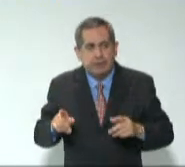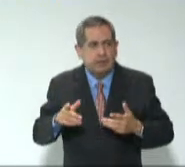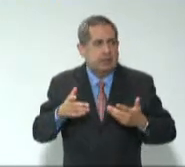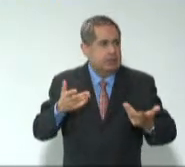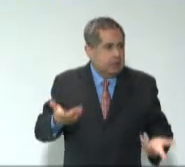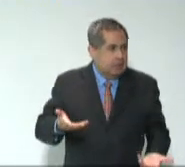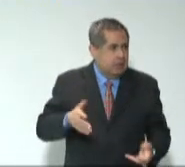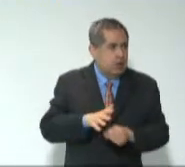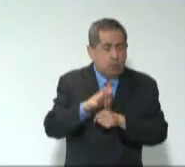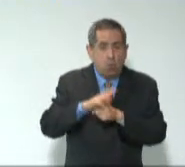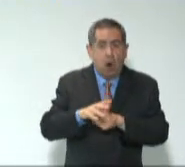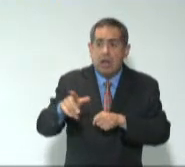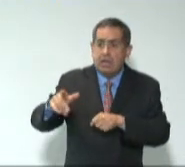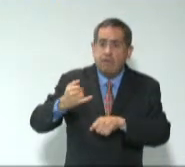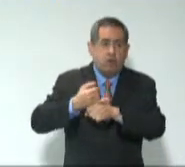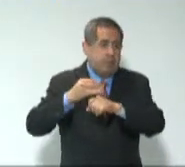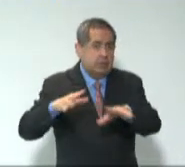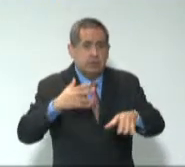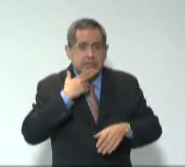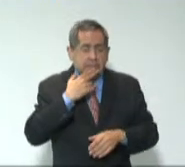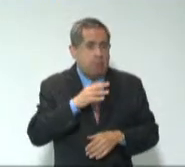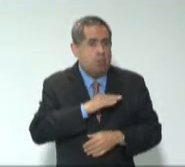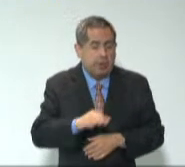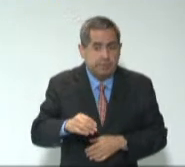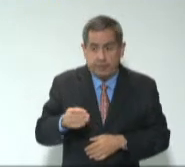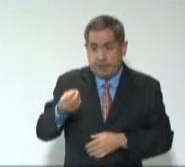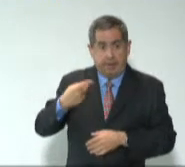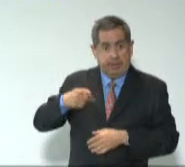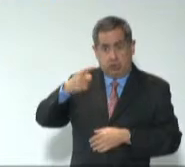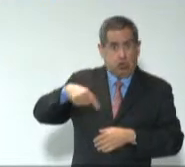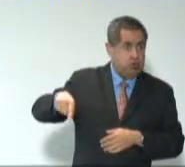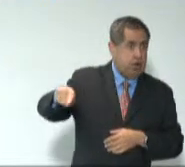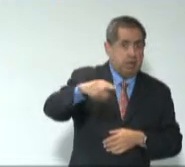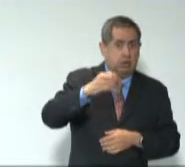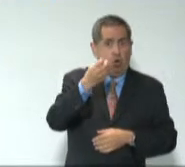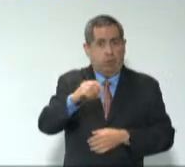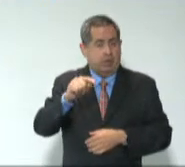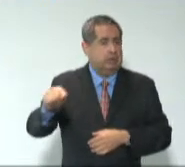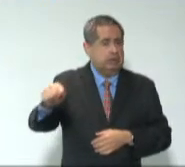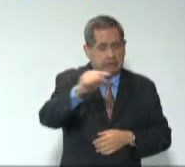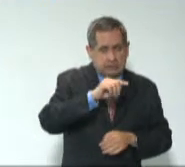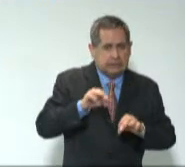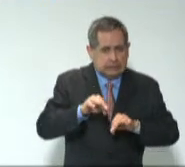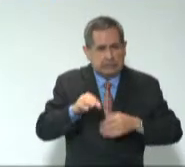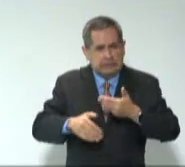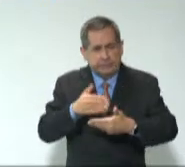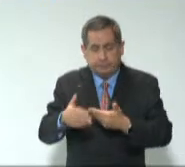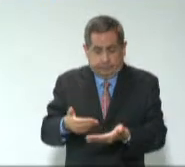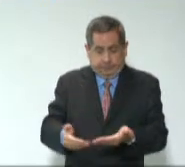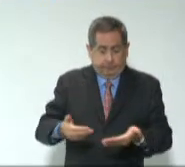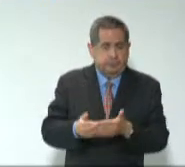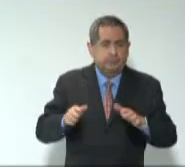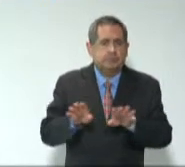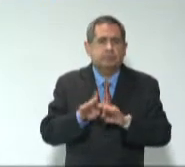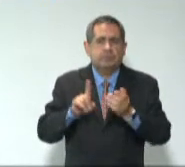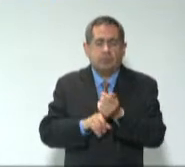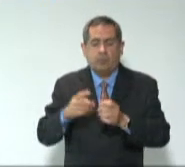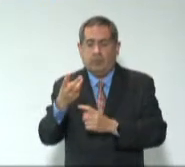alguna información que puede servir finalmente los sujetos obligados siguieron cargando y en este en este año se han cargado